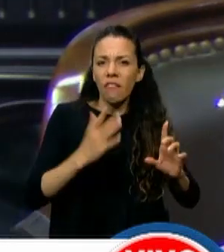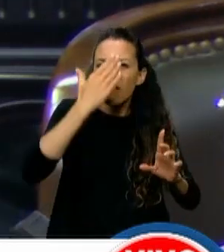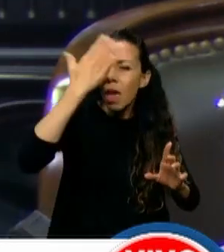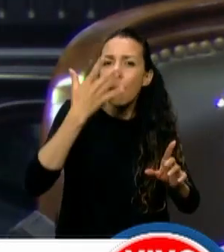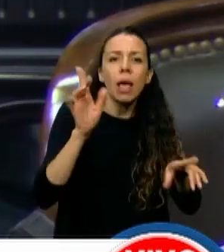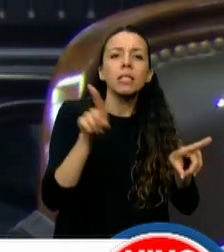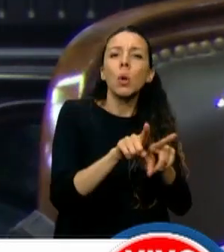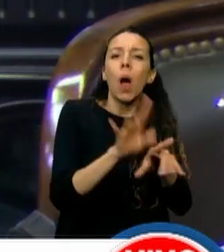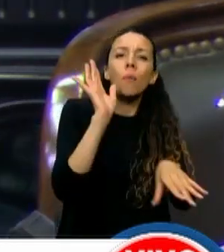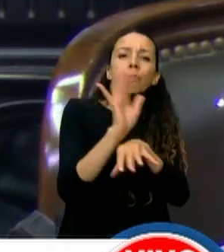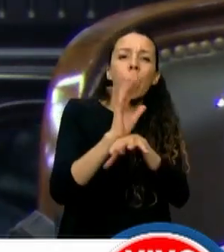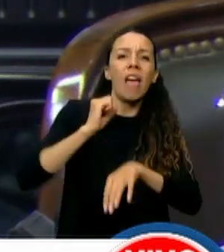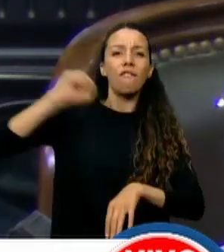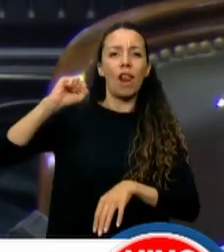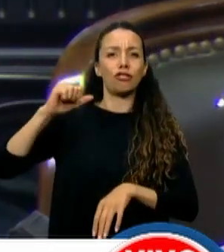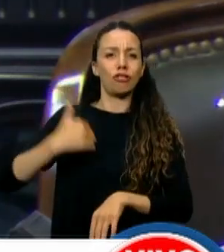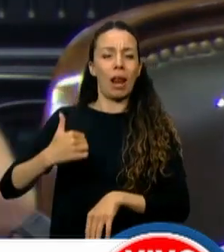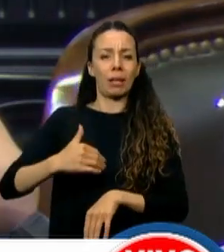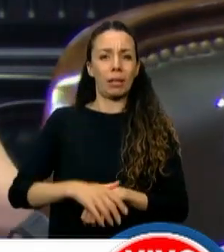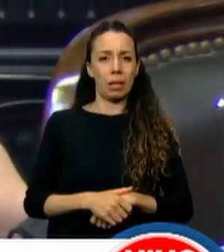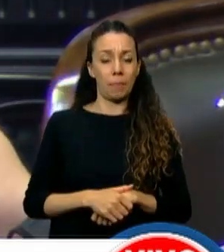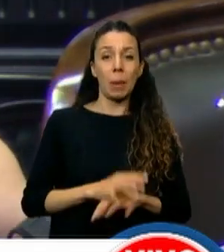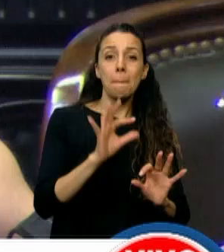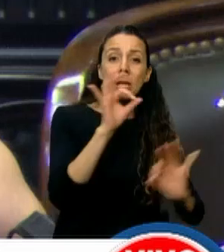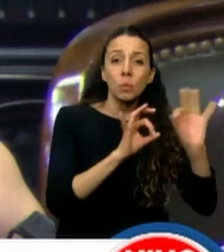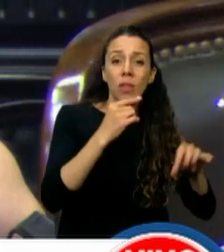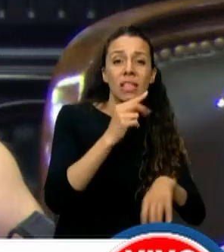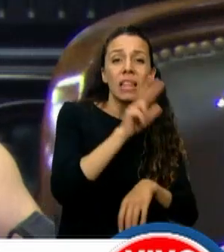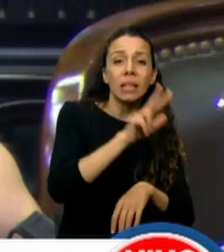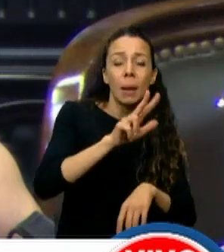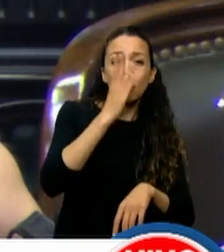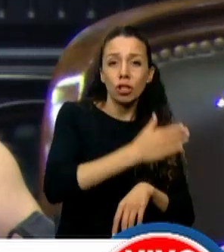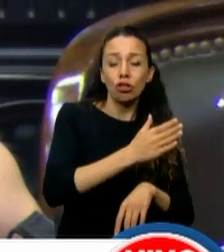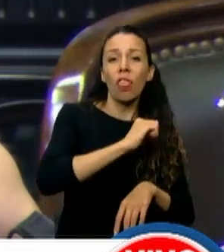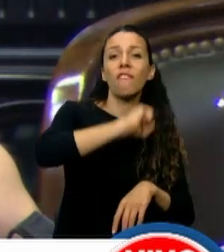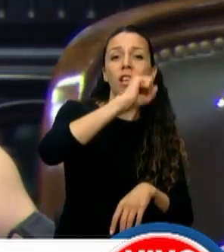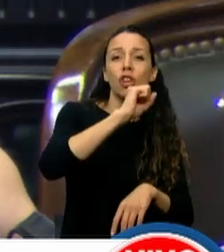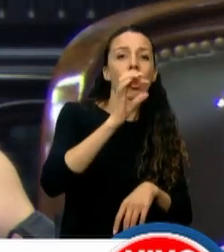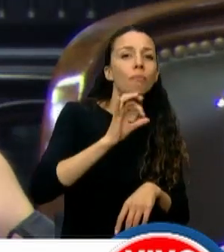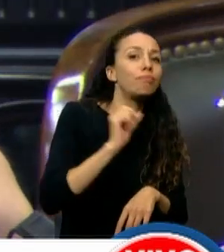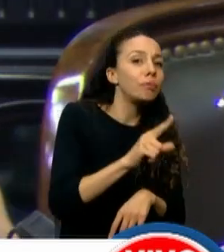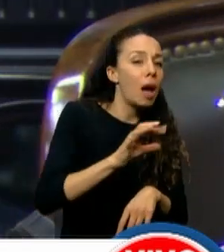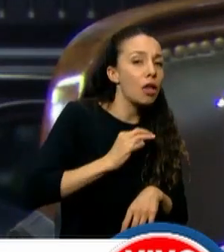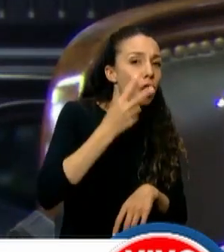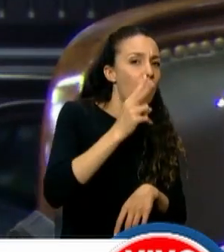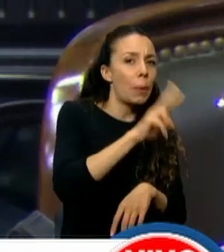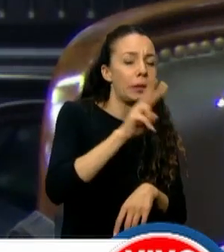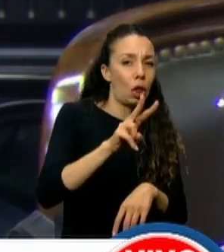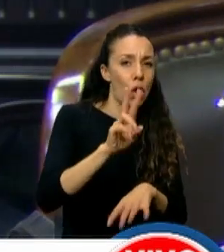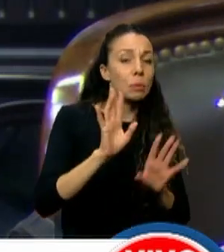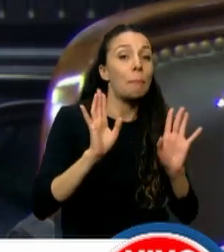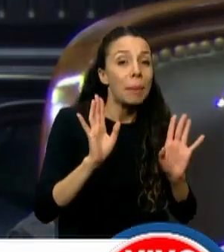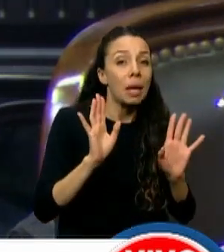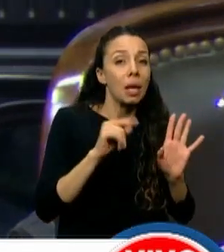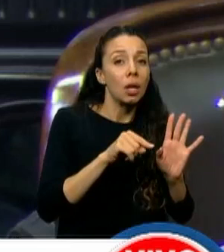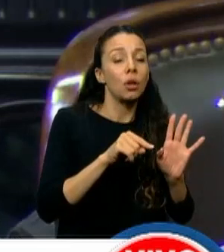El presupuesto prevé un 33% de inflación para el año 2022, pero resulta